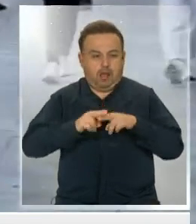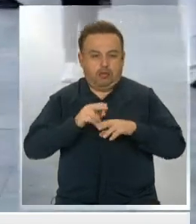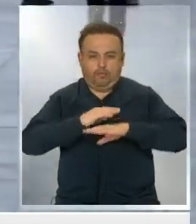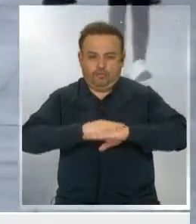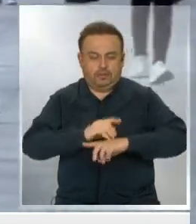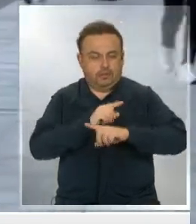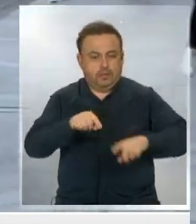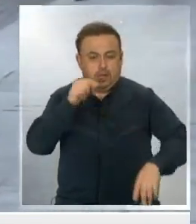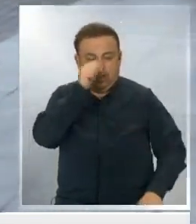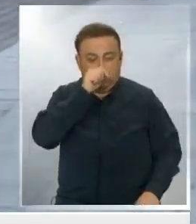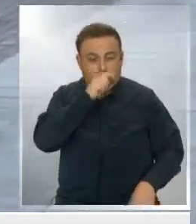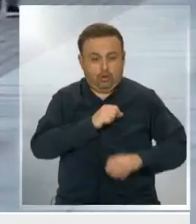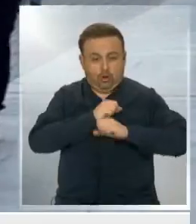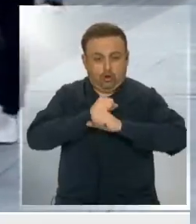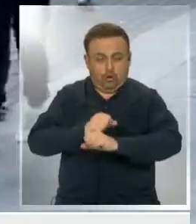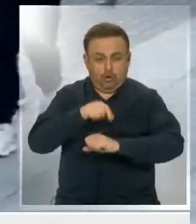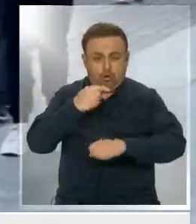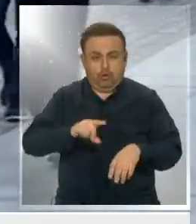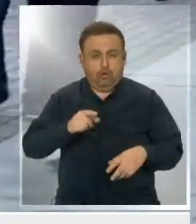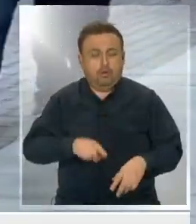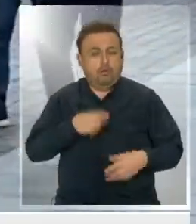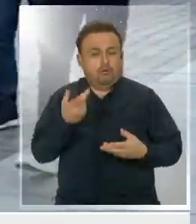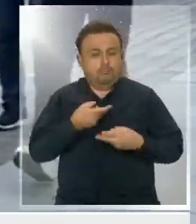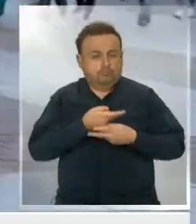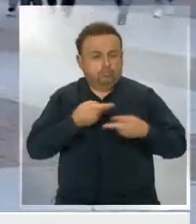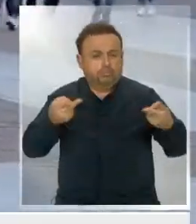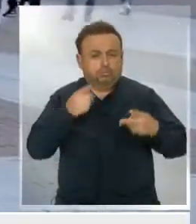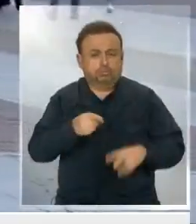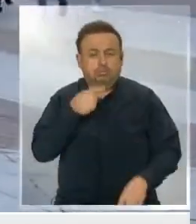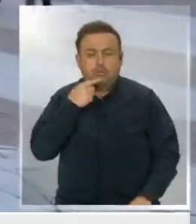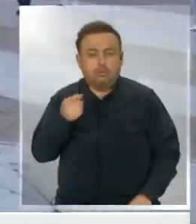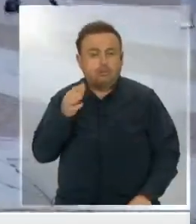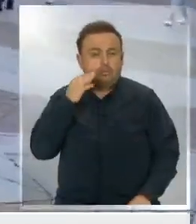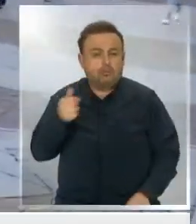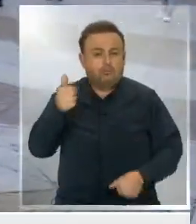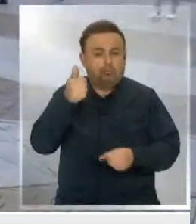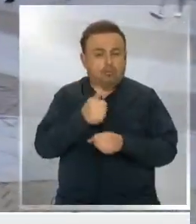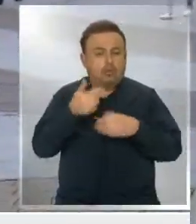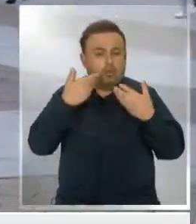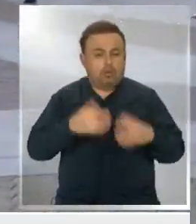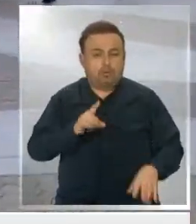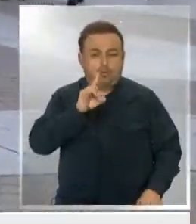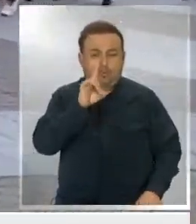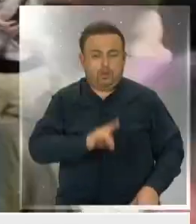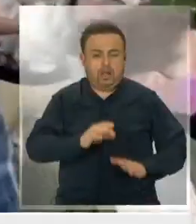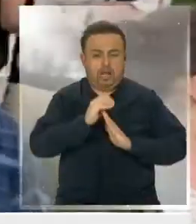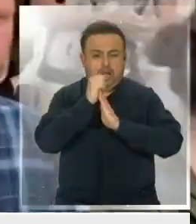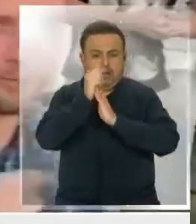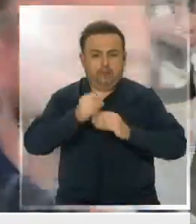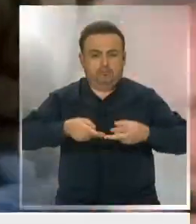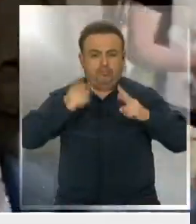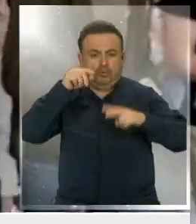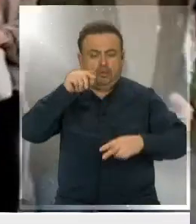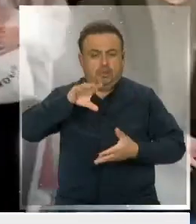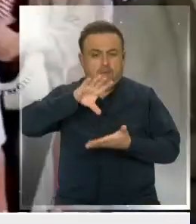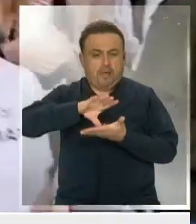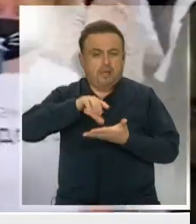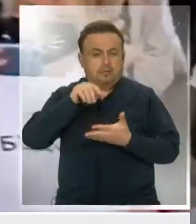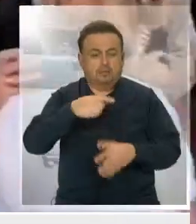ejecutadas. El domingo, la oposición realizará un acto para reconocer a Svetlana Tijanovskaya ya como la única líder legítima del país.